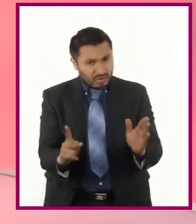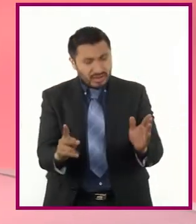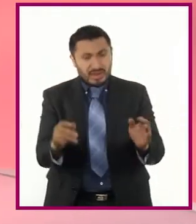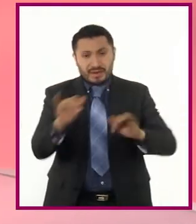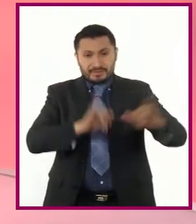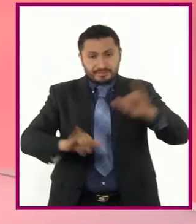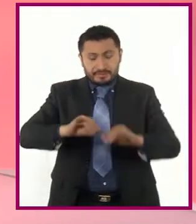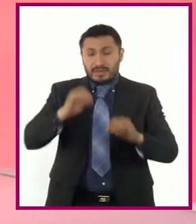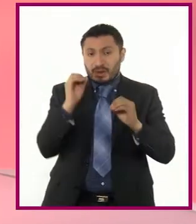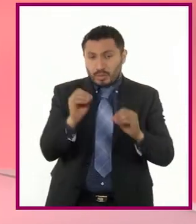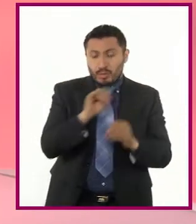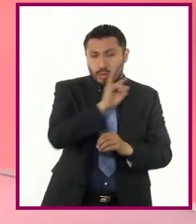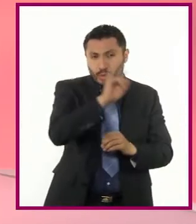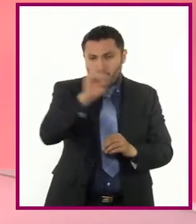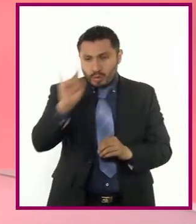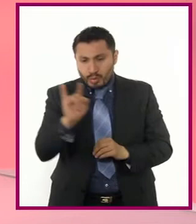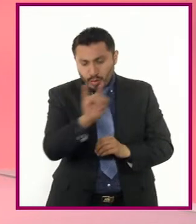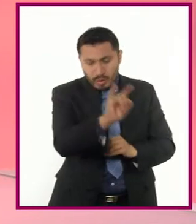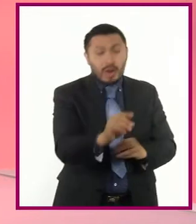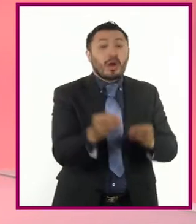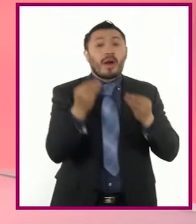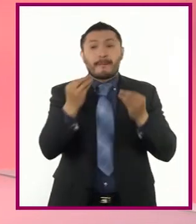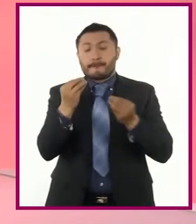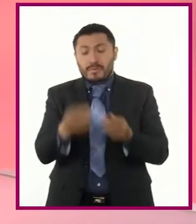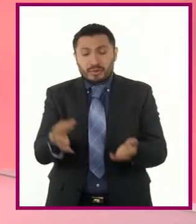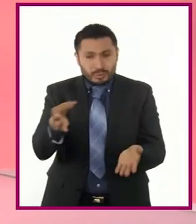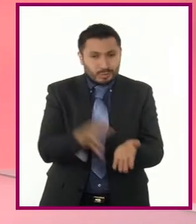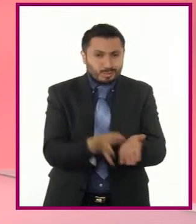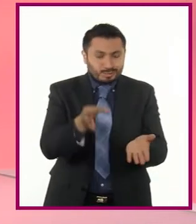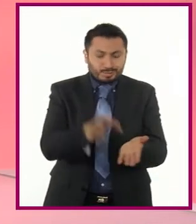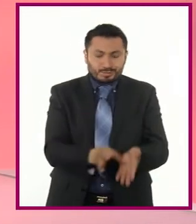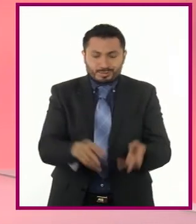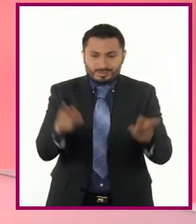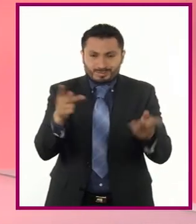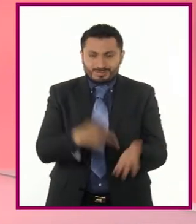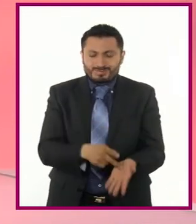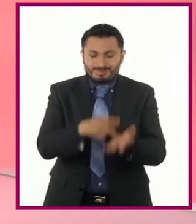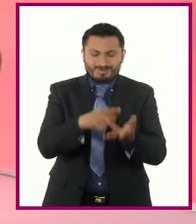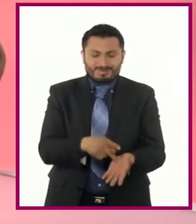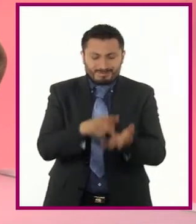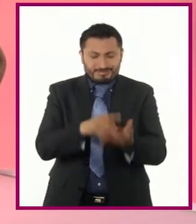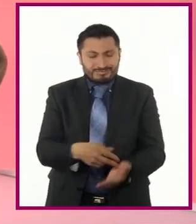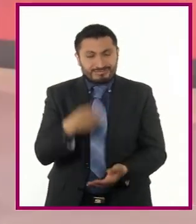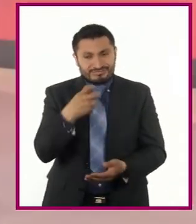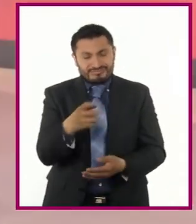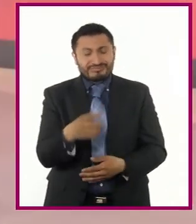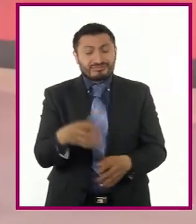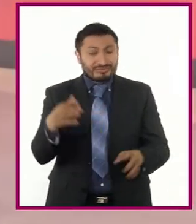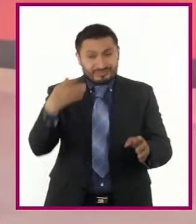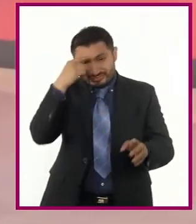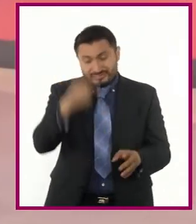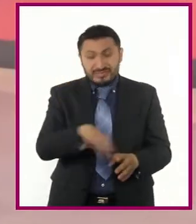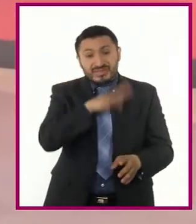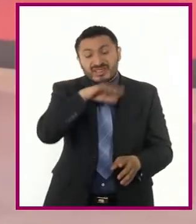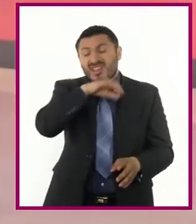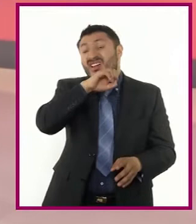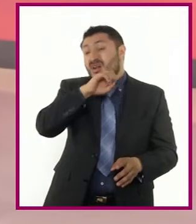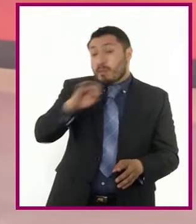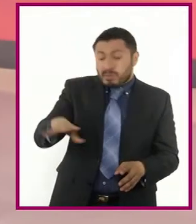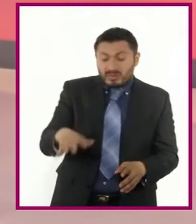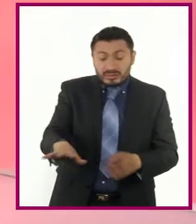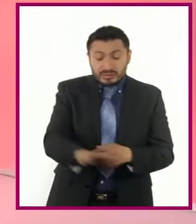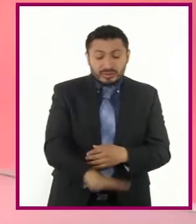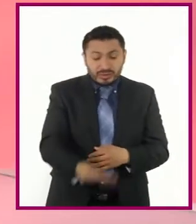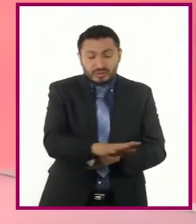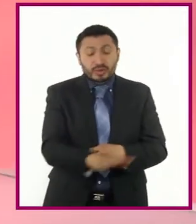ser, sobre todo los metales pesados, son los que tienen este interés en la parte de la contaminación, tanto del suelo, como